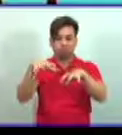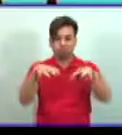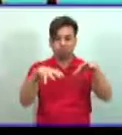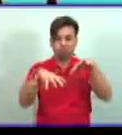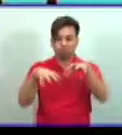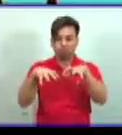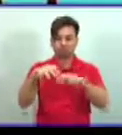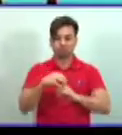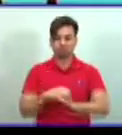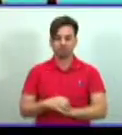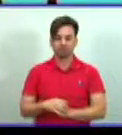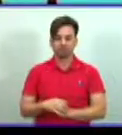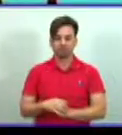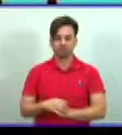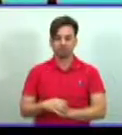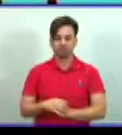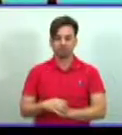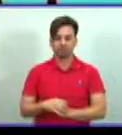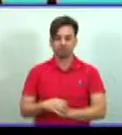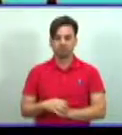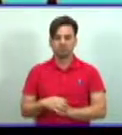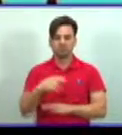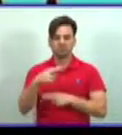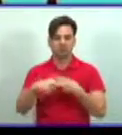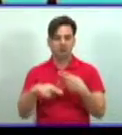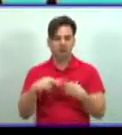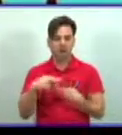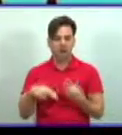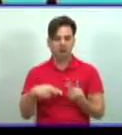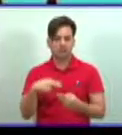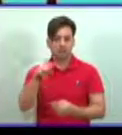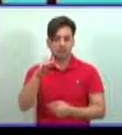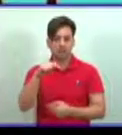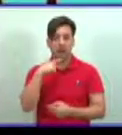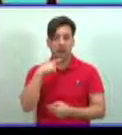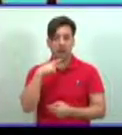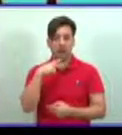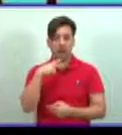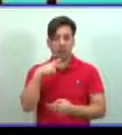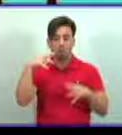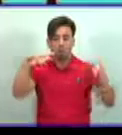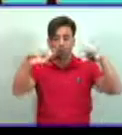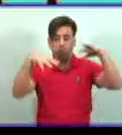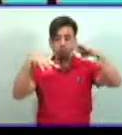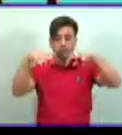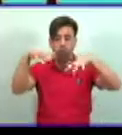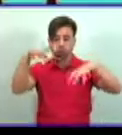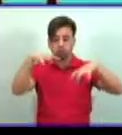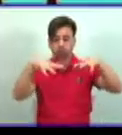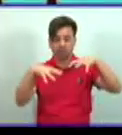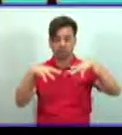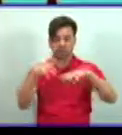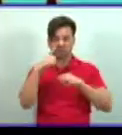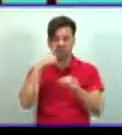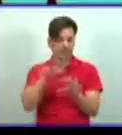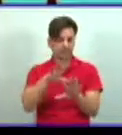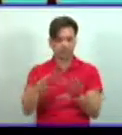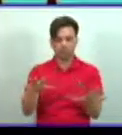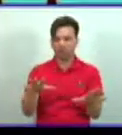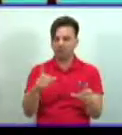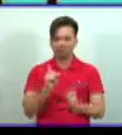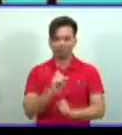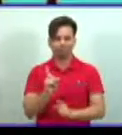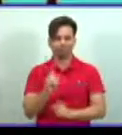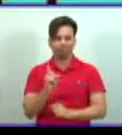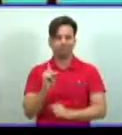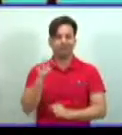naturaleza, se precipita, hace que esta agua venga cargada de sustancias que no son las que necesitan los seres vivos y todo